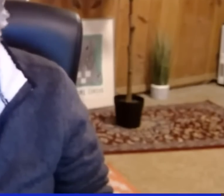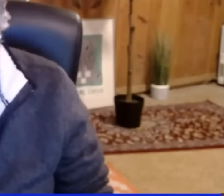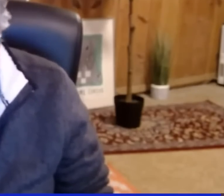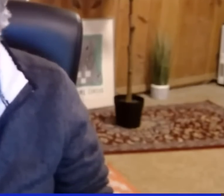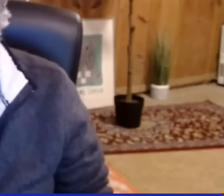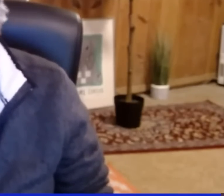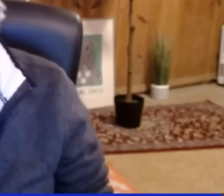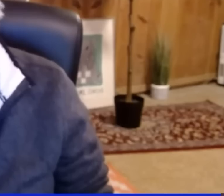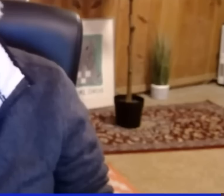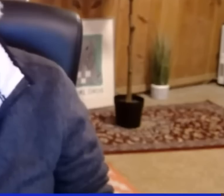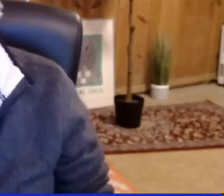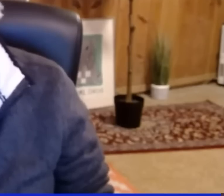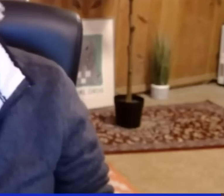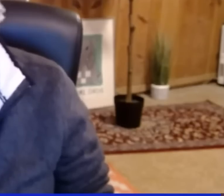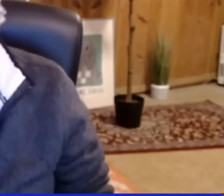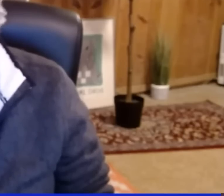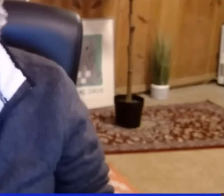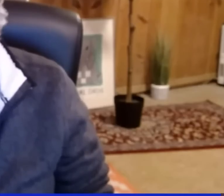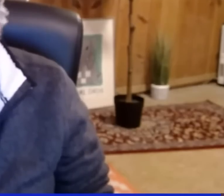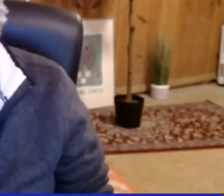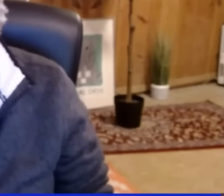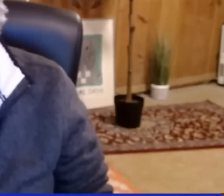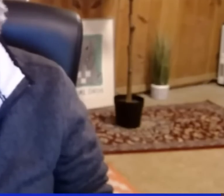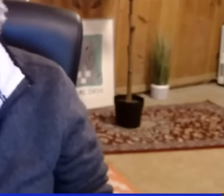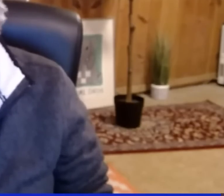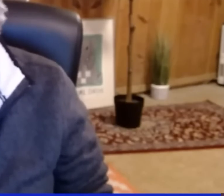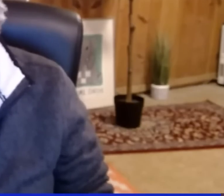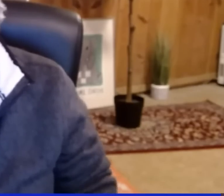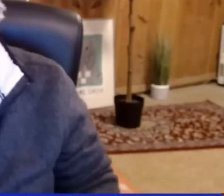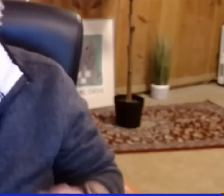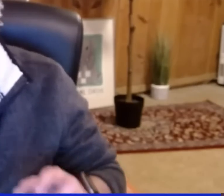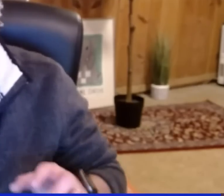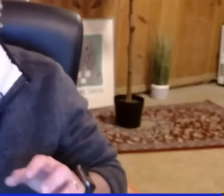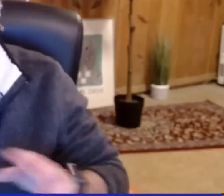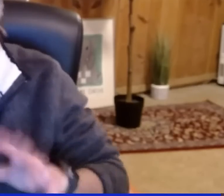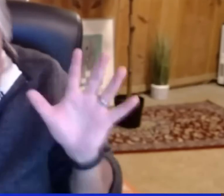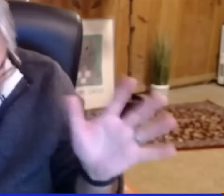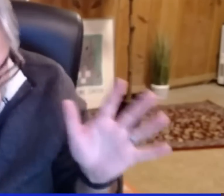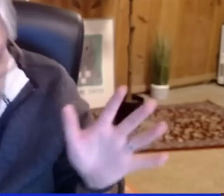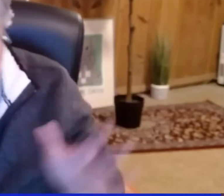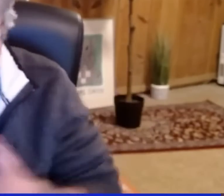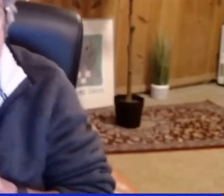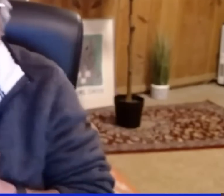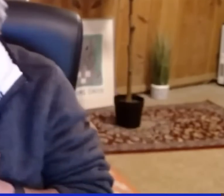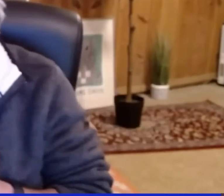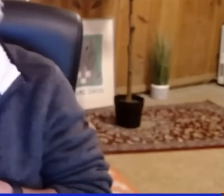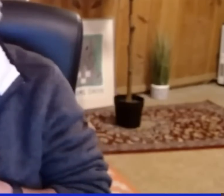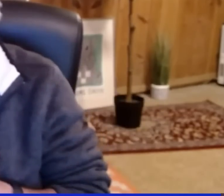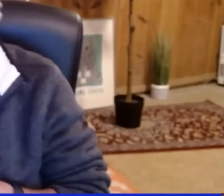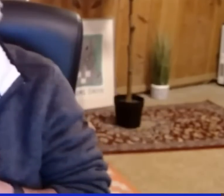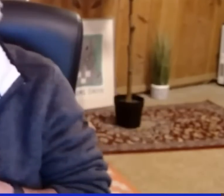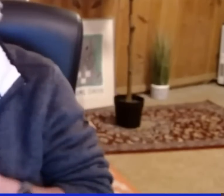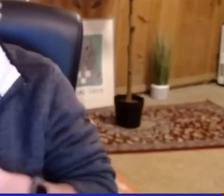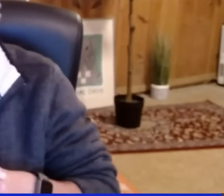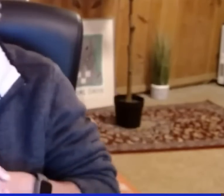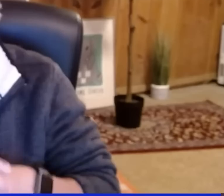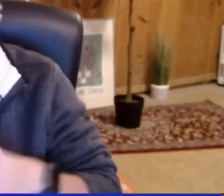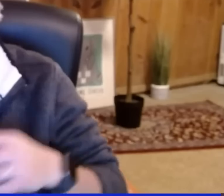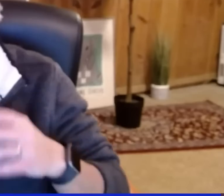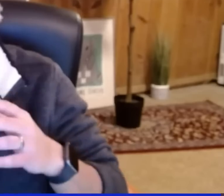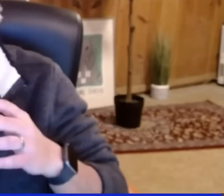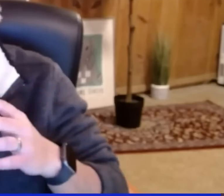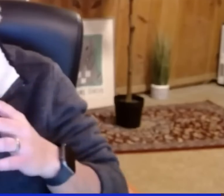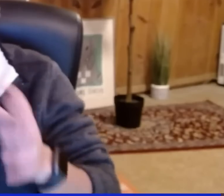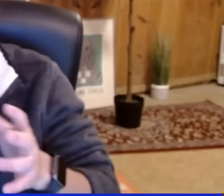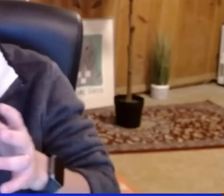con peras, Pablo Gómez explicó, con todas esas pruebas le digo, cómo es